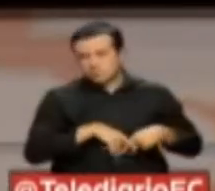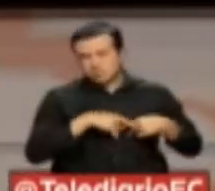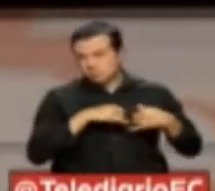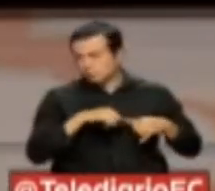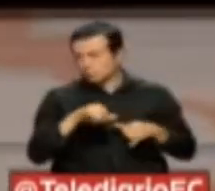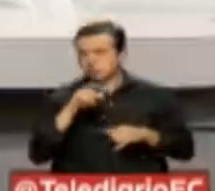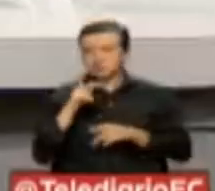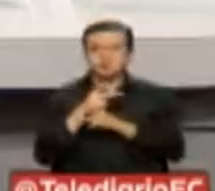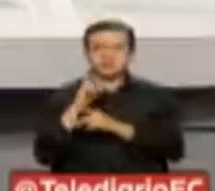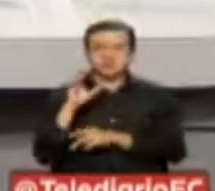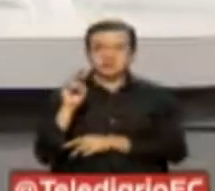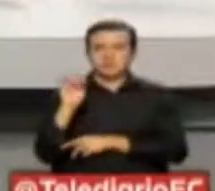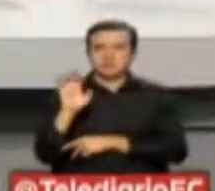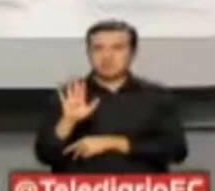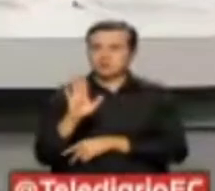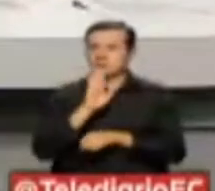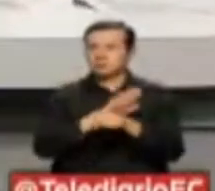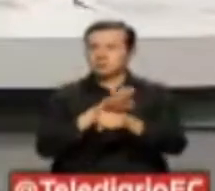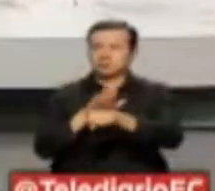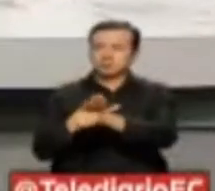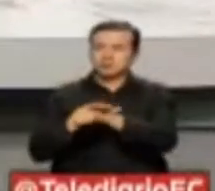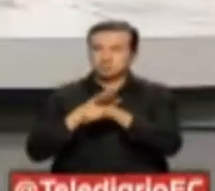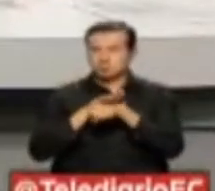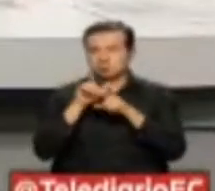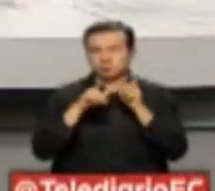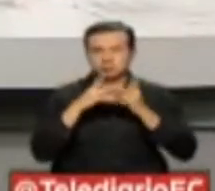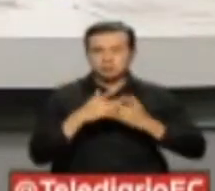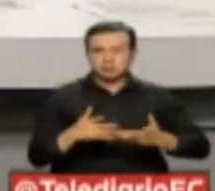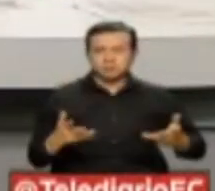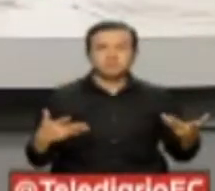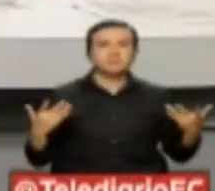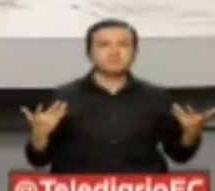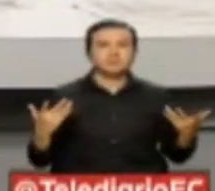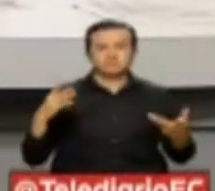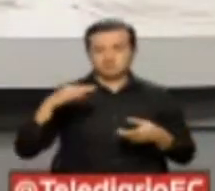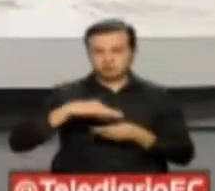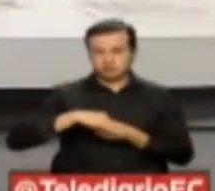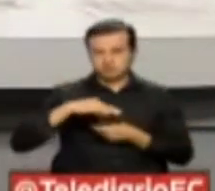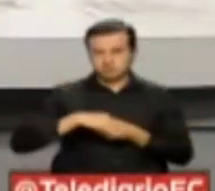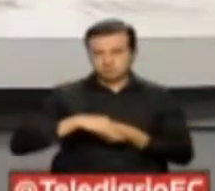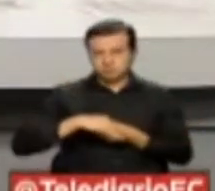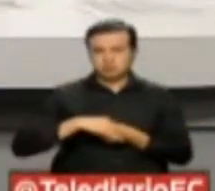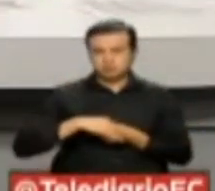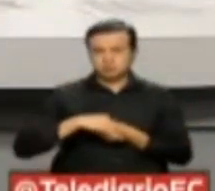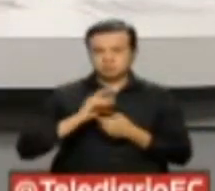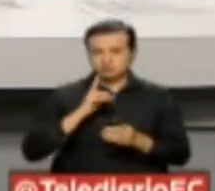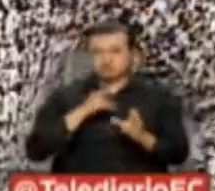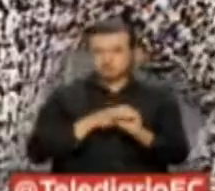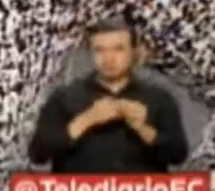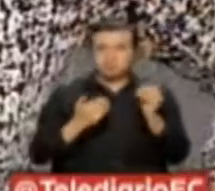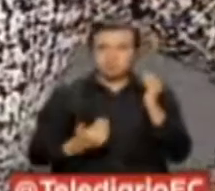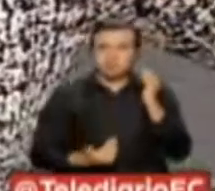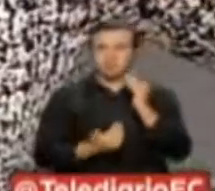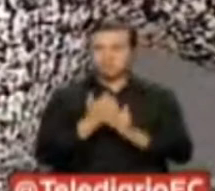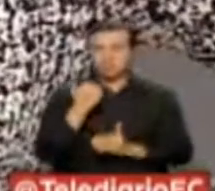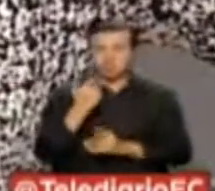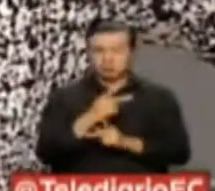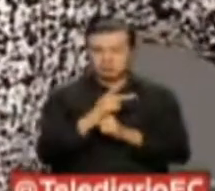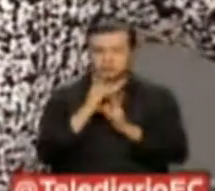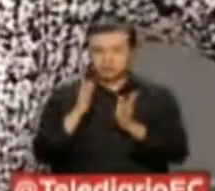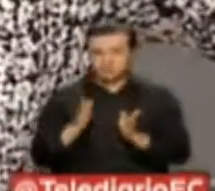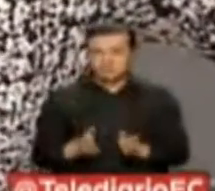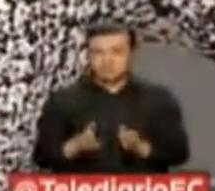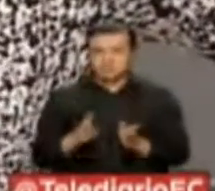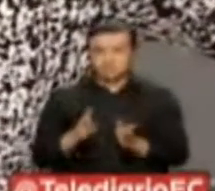el consejo nacional electoral es una convocatoria a la ciudadanía para la elección o para la participación de los nuevos consejeros